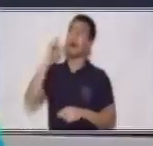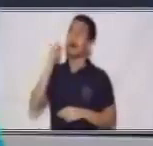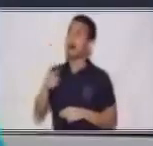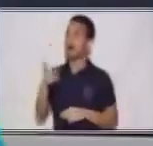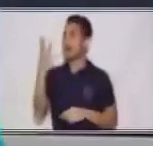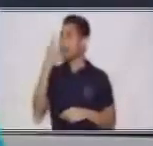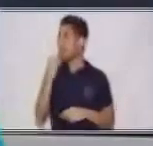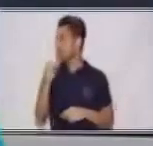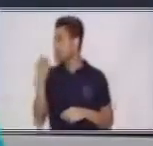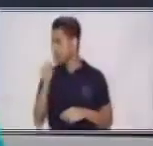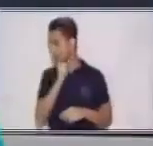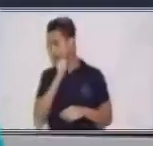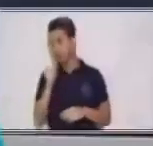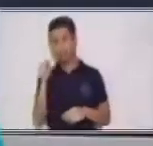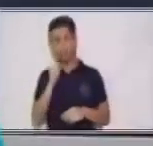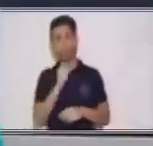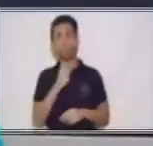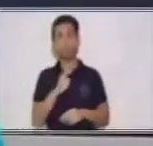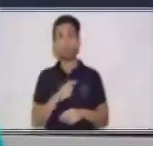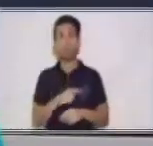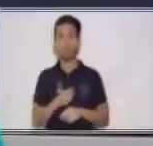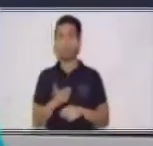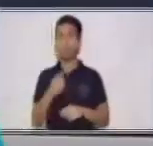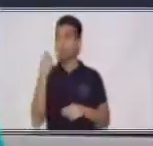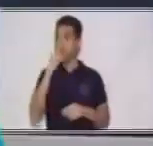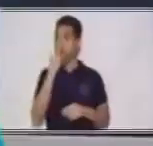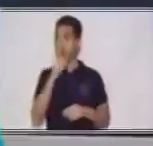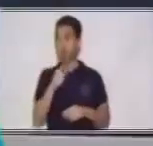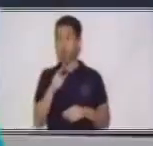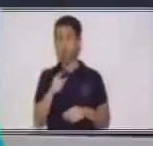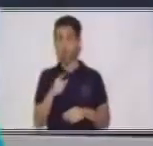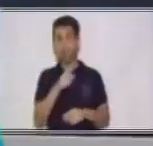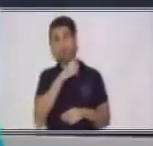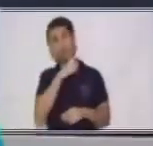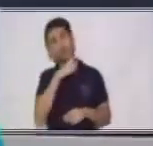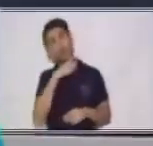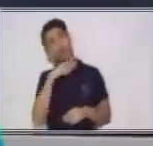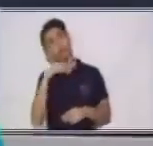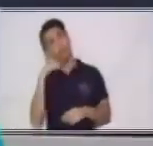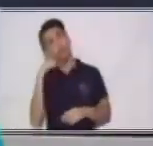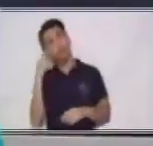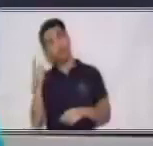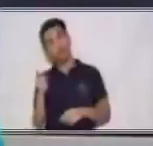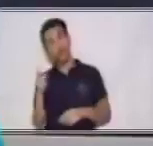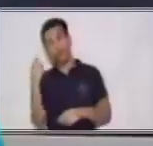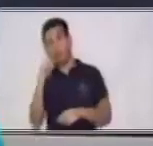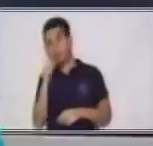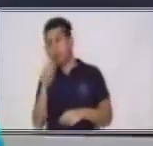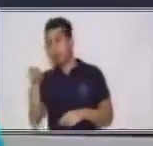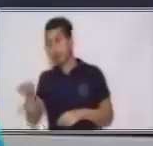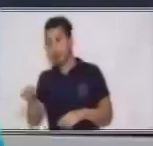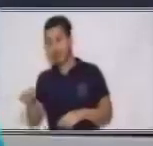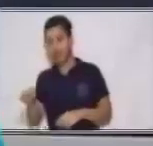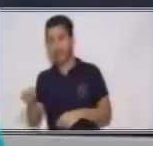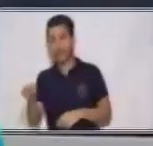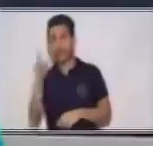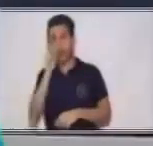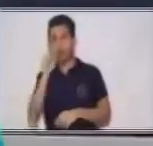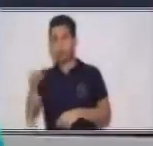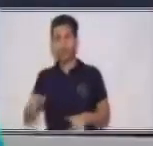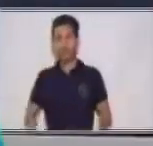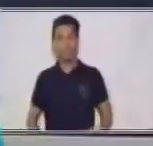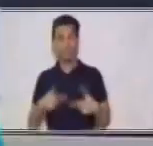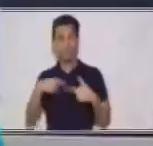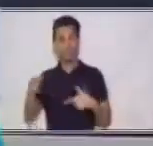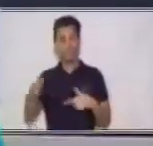en esos cantos. Pero viene la doncella y se enamora de un plebeyo, pero no se podía ella casar con ese plebeyo